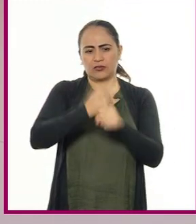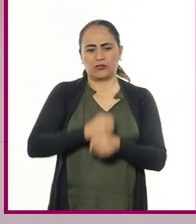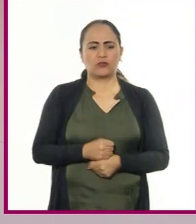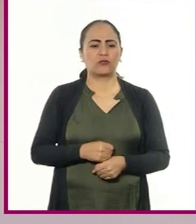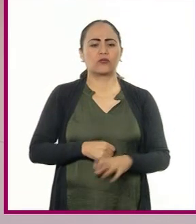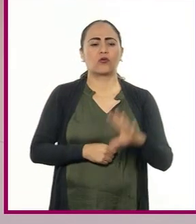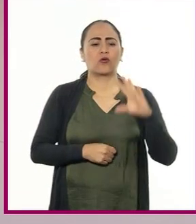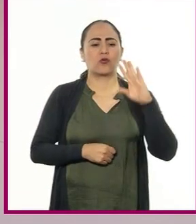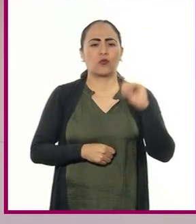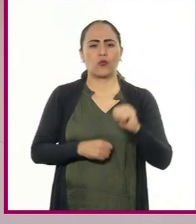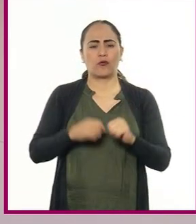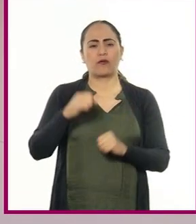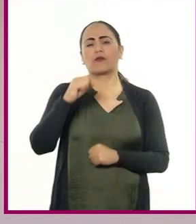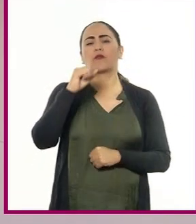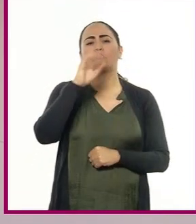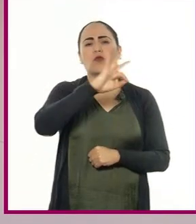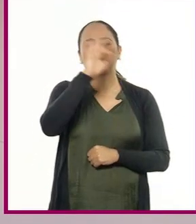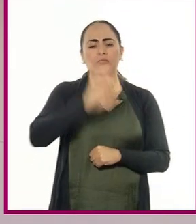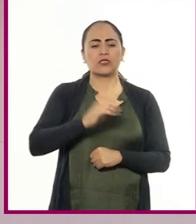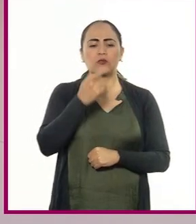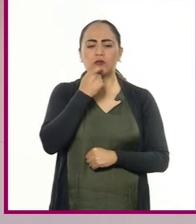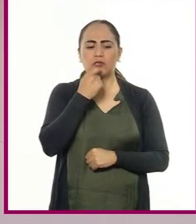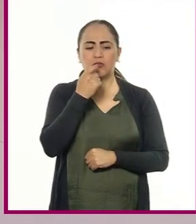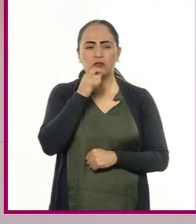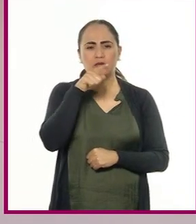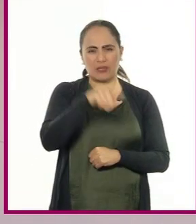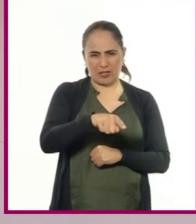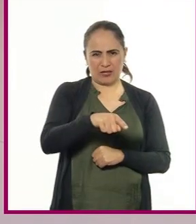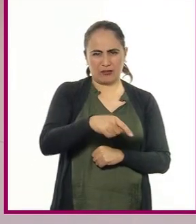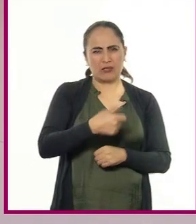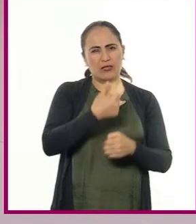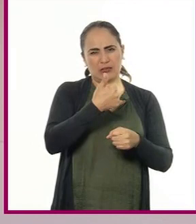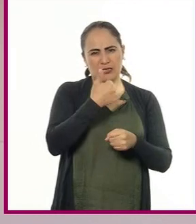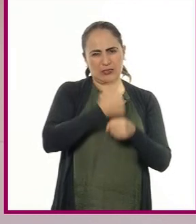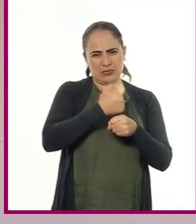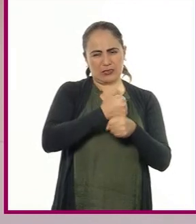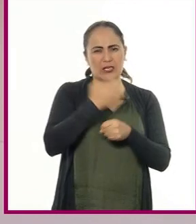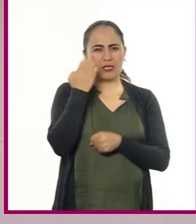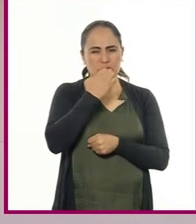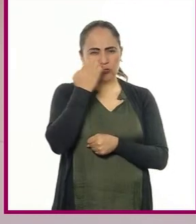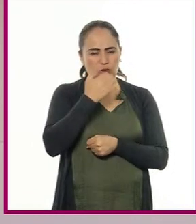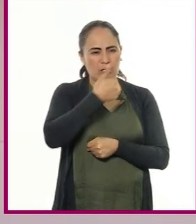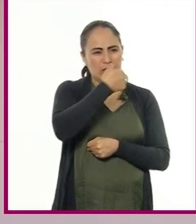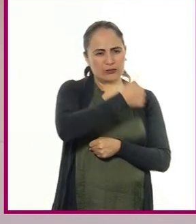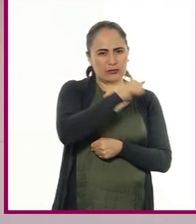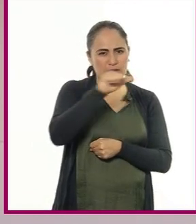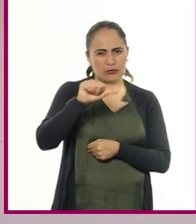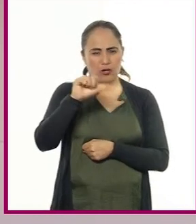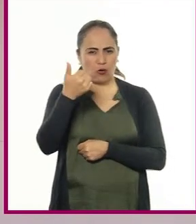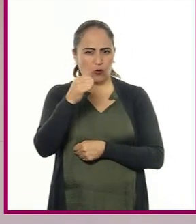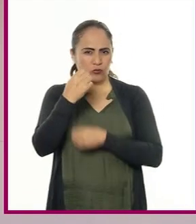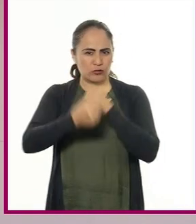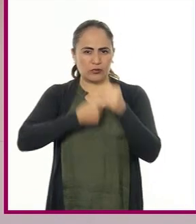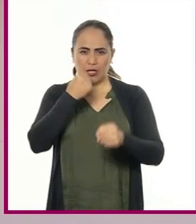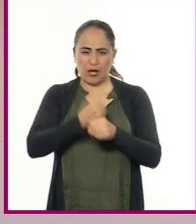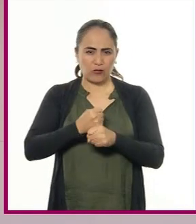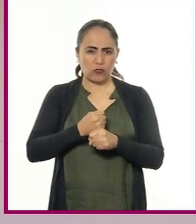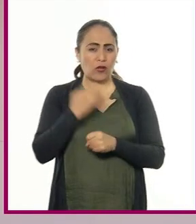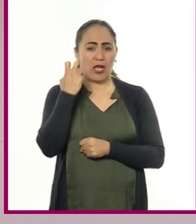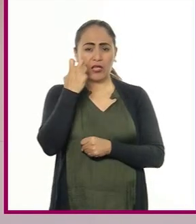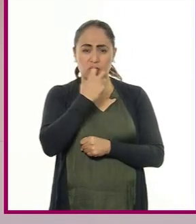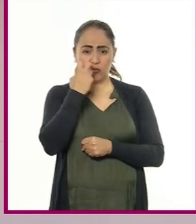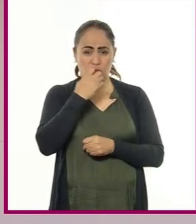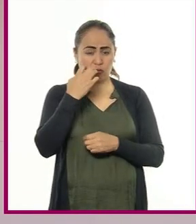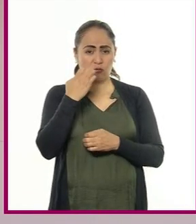9% de los niños en edad de cursar enseñanza primaria de entre 6 y 11 años no asisten a